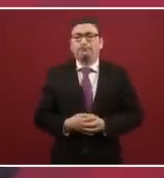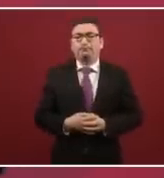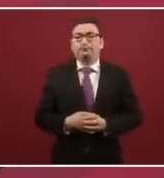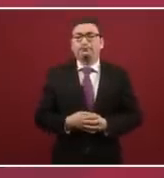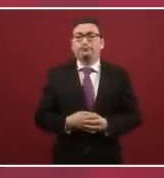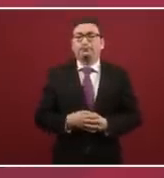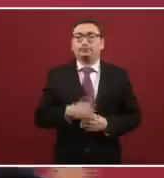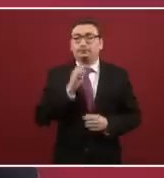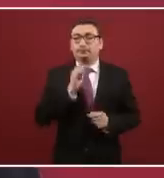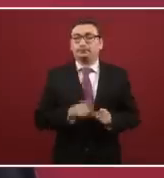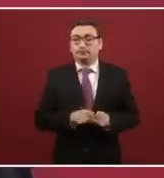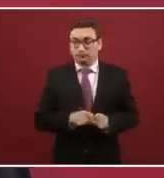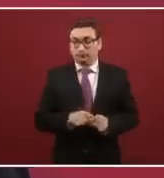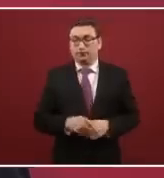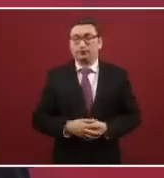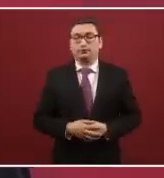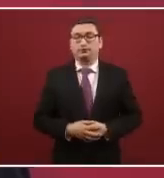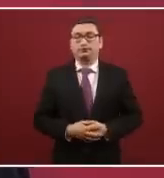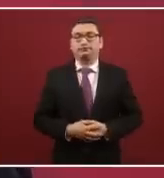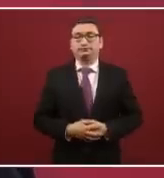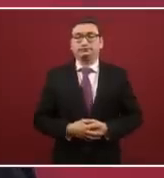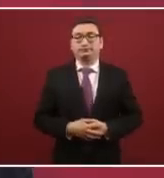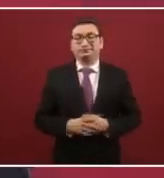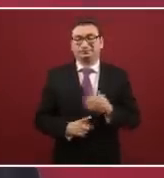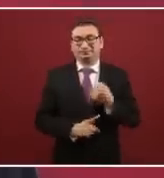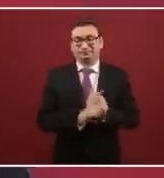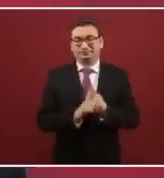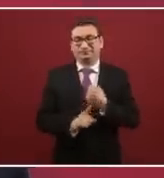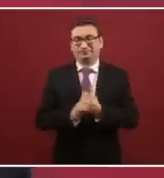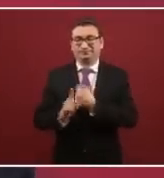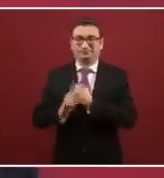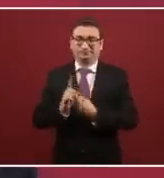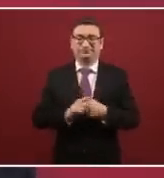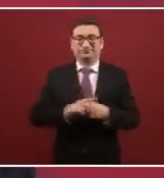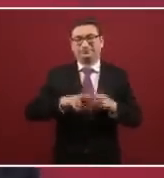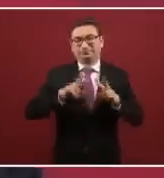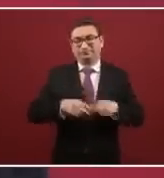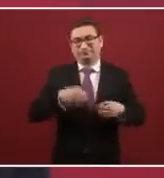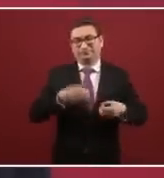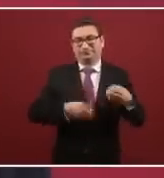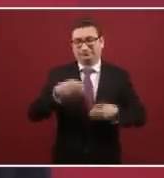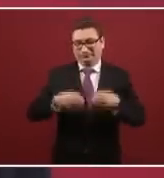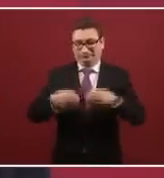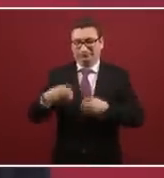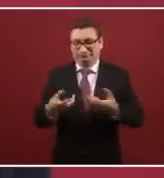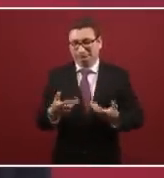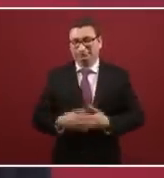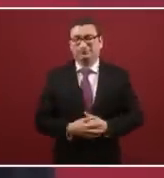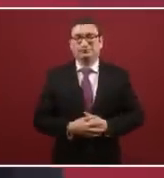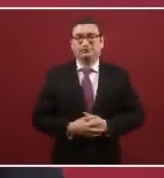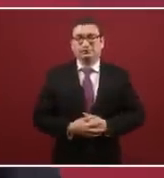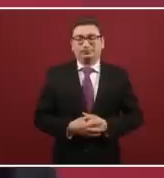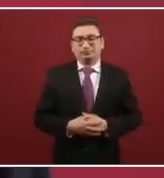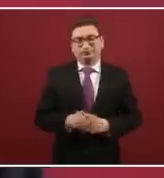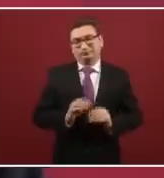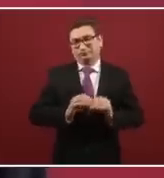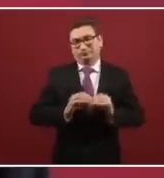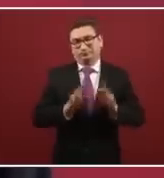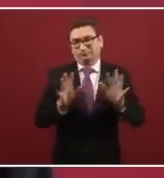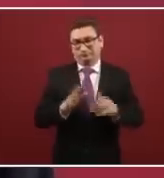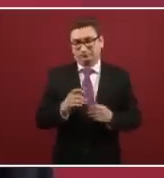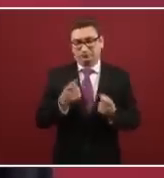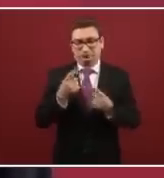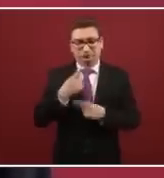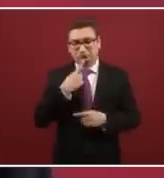también los problemas jurídicos o judiciales. Se tenían que presentar